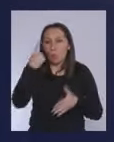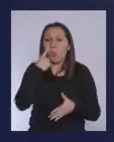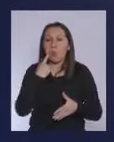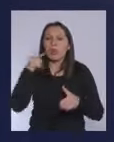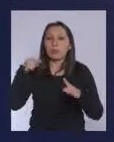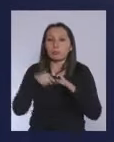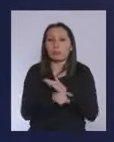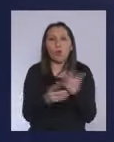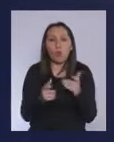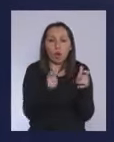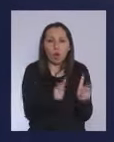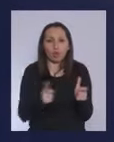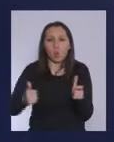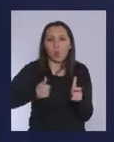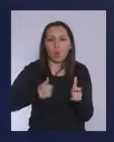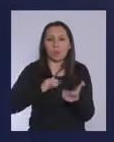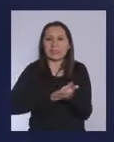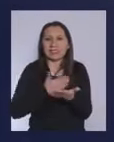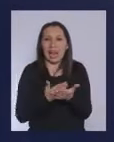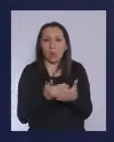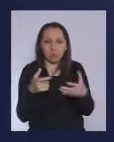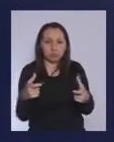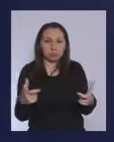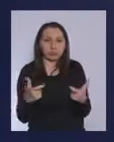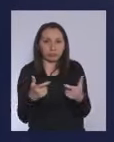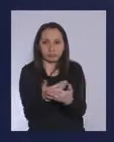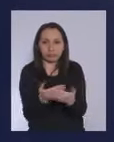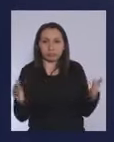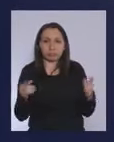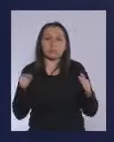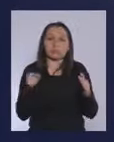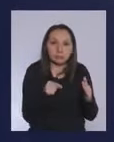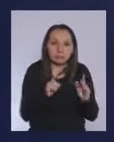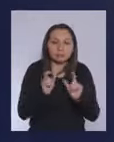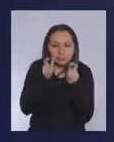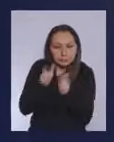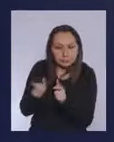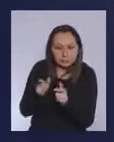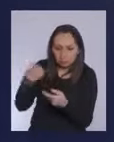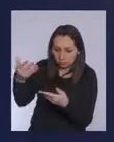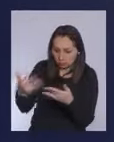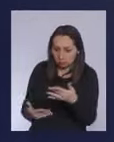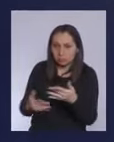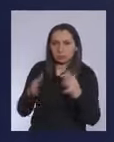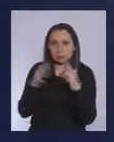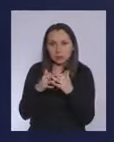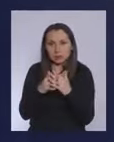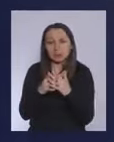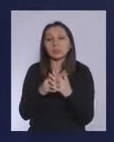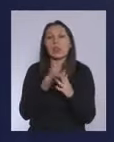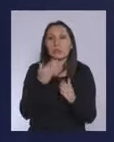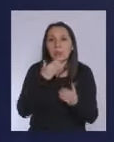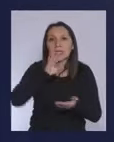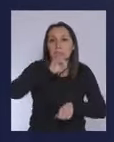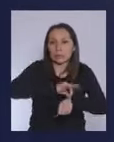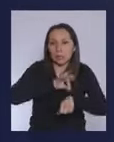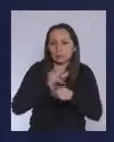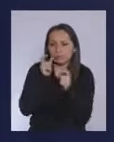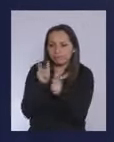tienen que atravesar los cordones sanitarios donde se hacen todas las fiscalizaciones tanto el punto de vista de las fuerzas armadas como de salud